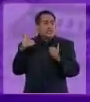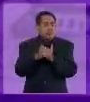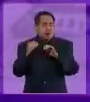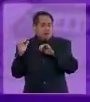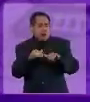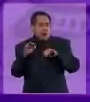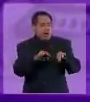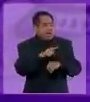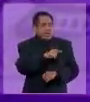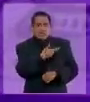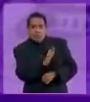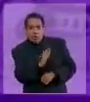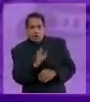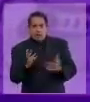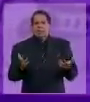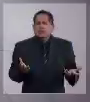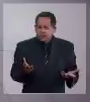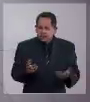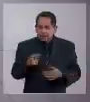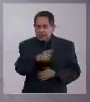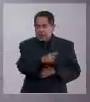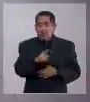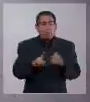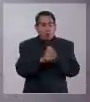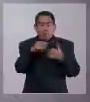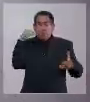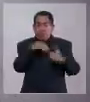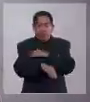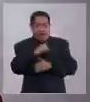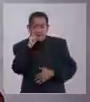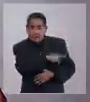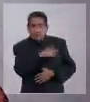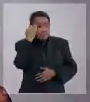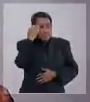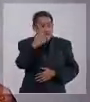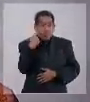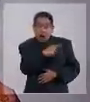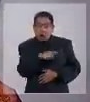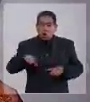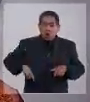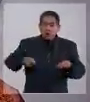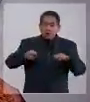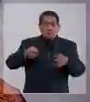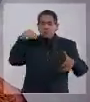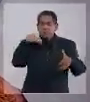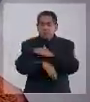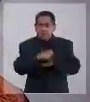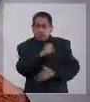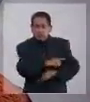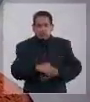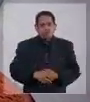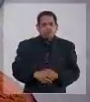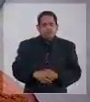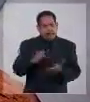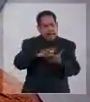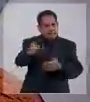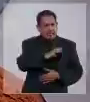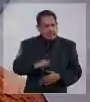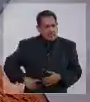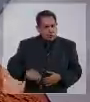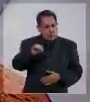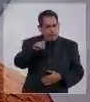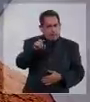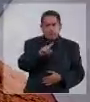que se fue. La tragedia fue su gestión en la Ciudad de México. Gracias, candidato Meade. Réplica pidió